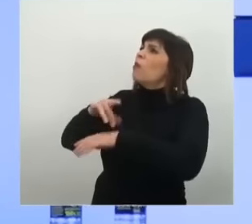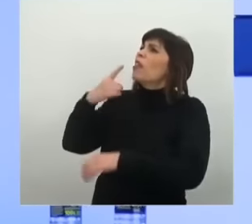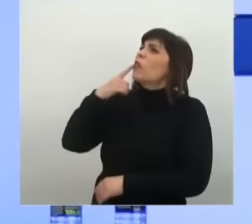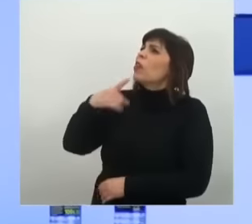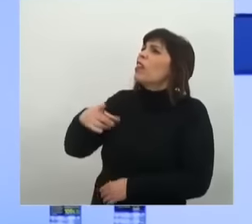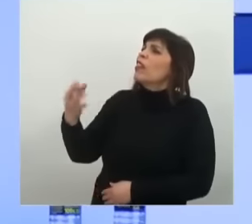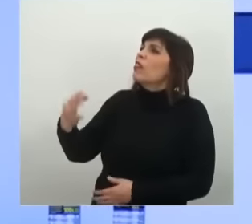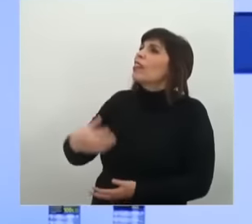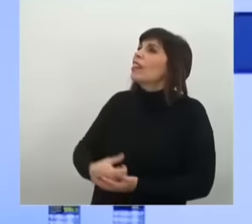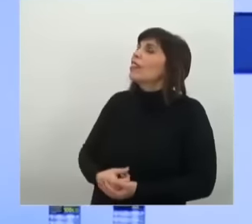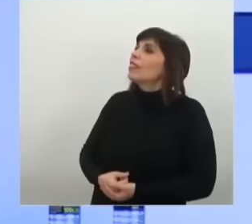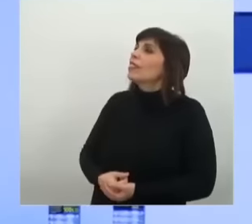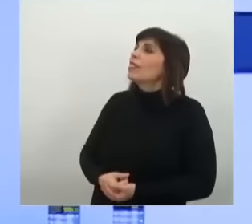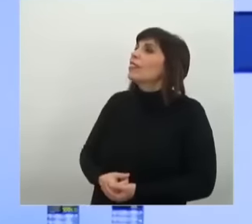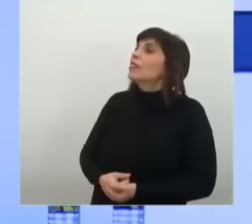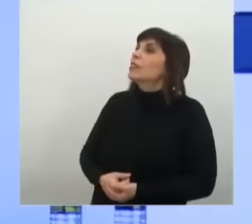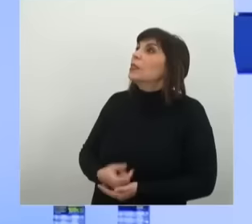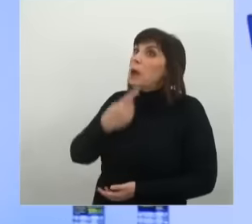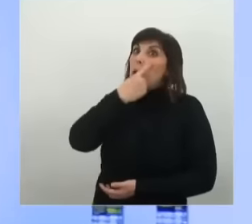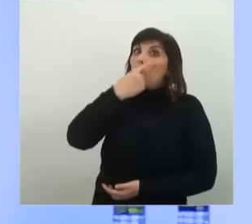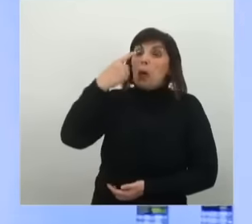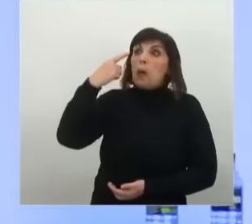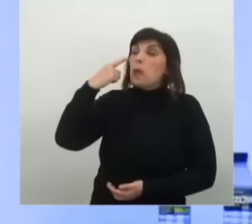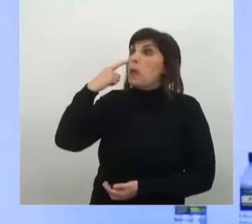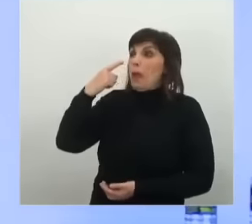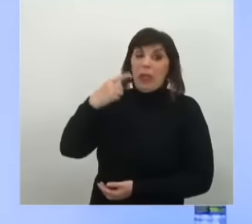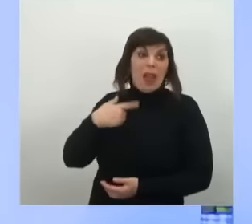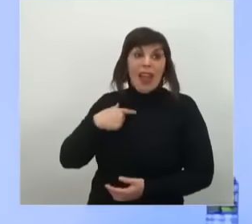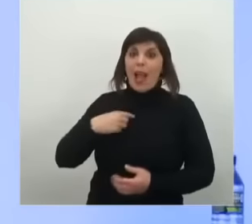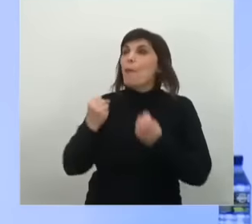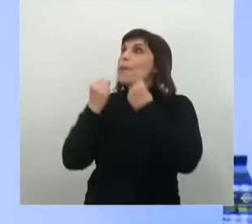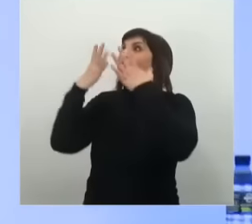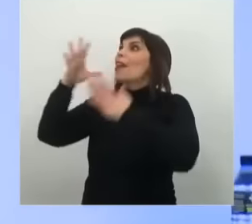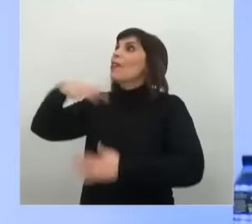pensé que le íbamos a testimoniar con un milagro